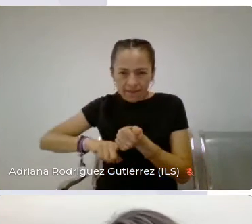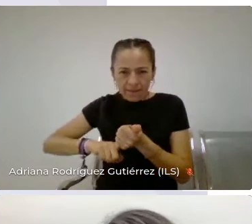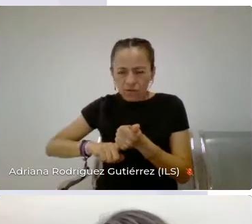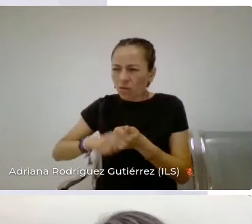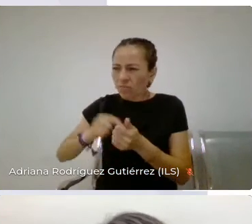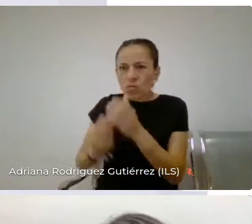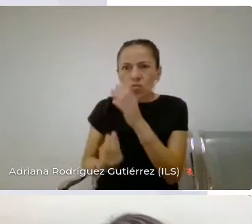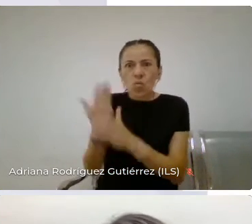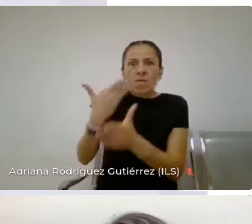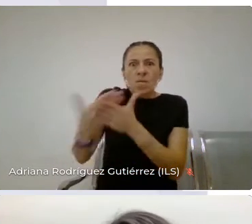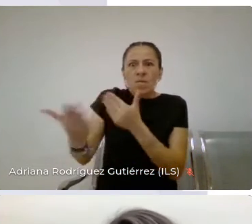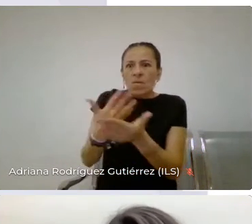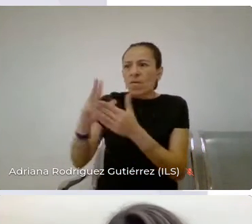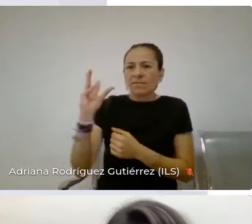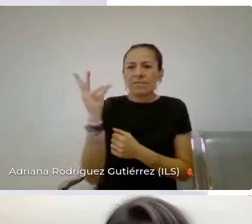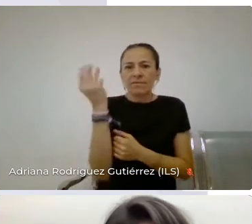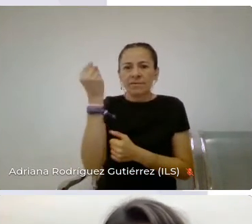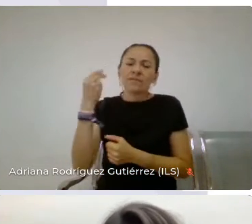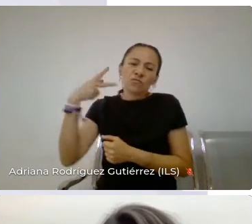Digital de Venezuela.